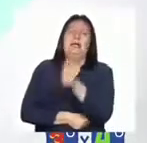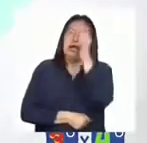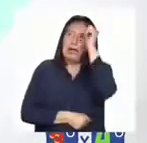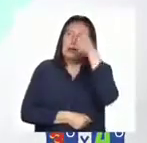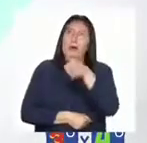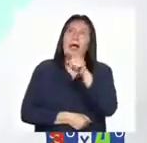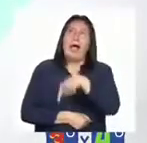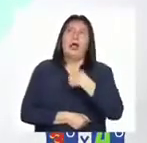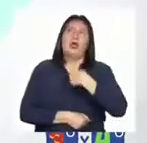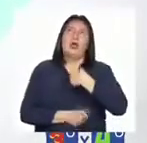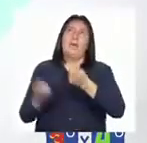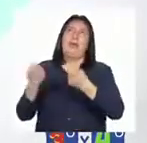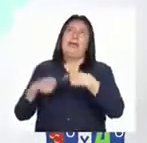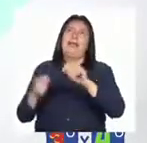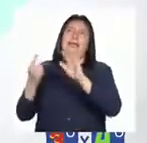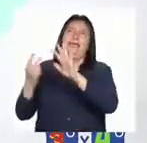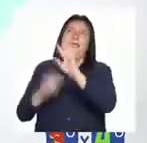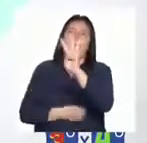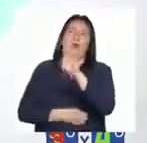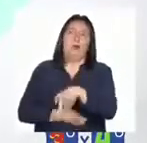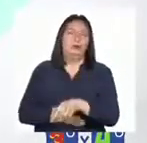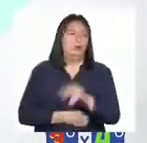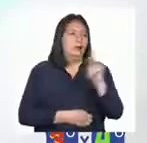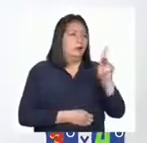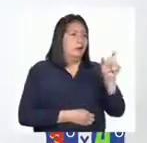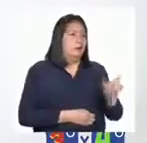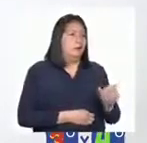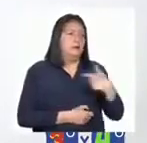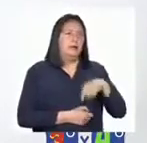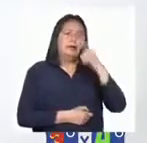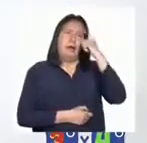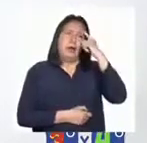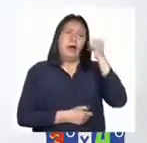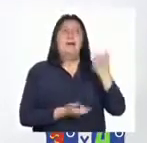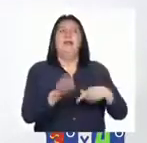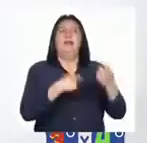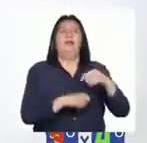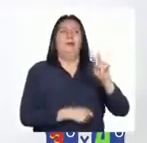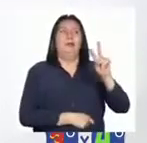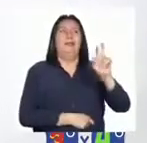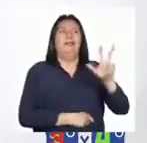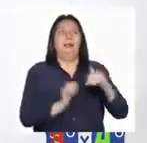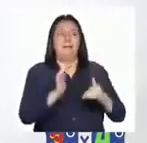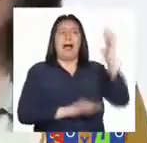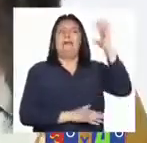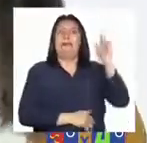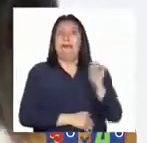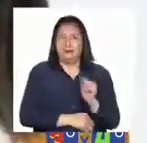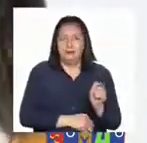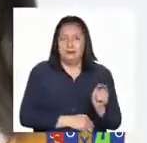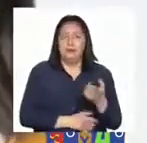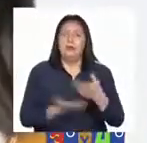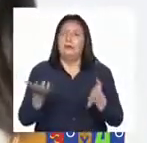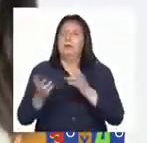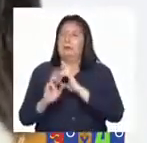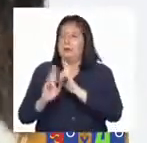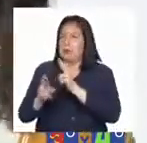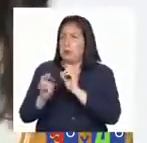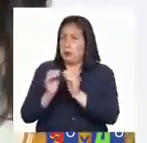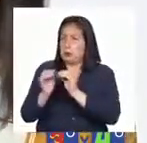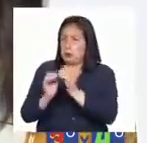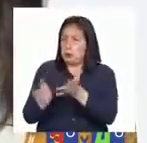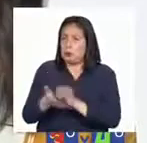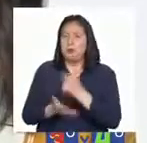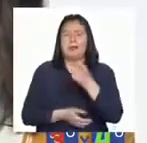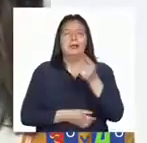vendió 74 mantas y Quilla recordó que vendió 23 mantas más que Sisa. Para resolver este